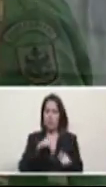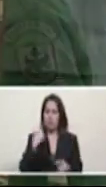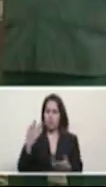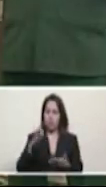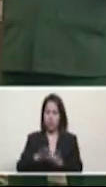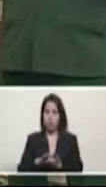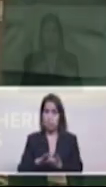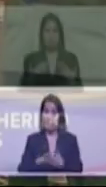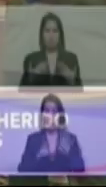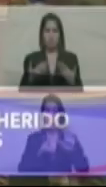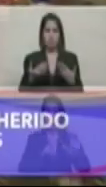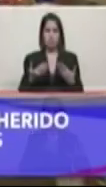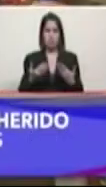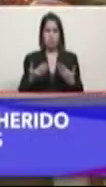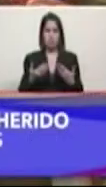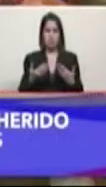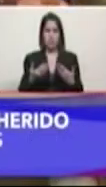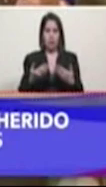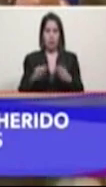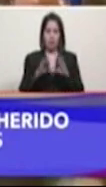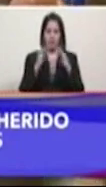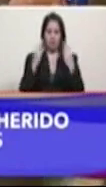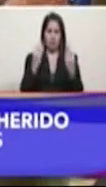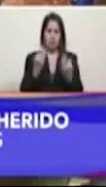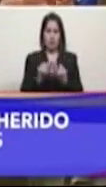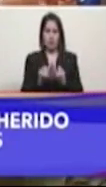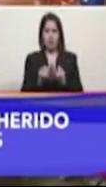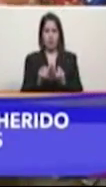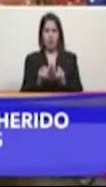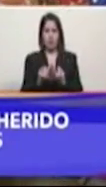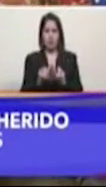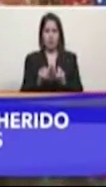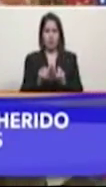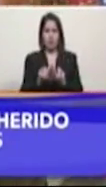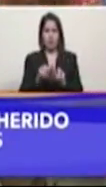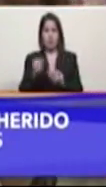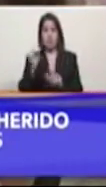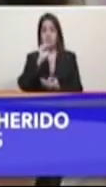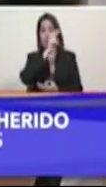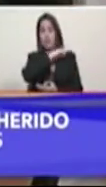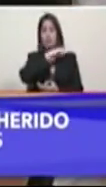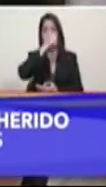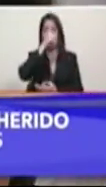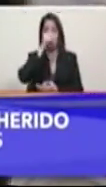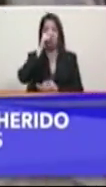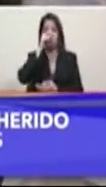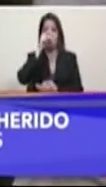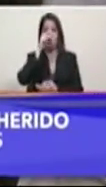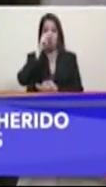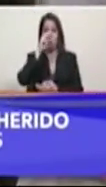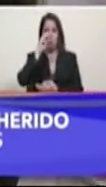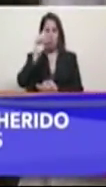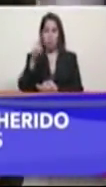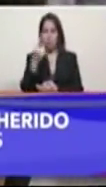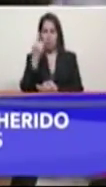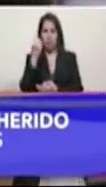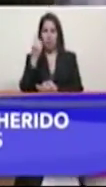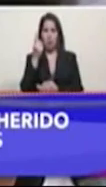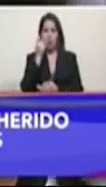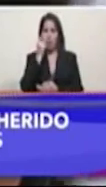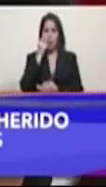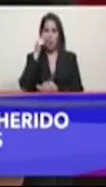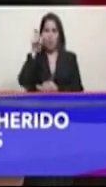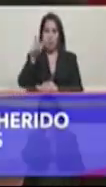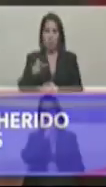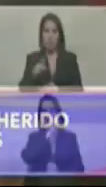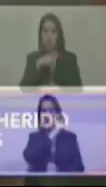de Miraflores el acto de condecoración al personal militar de la Guardia Nacional Bolivariana, quienes resultaron heridos durante el acto del